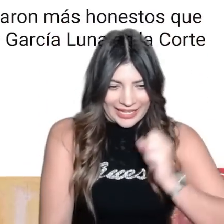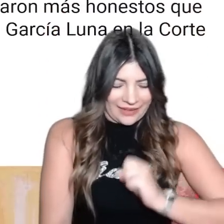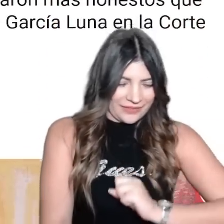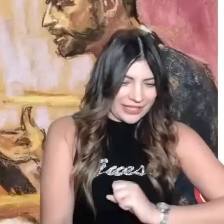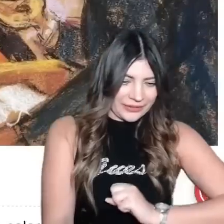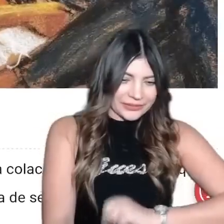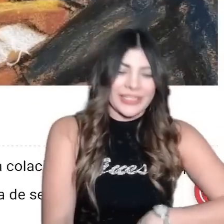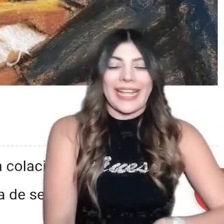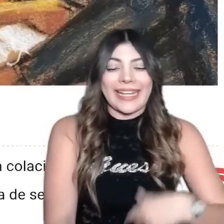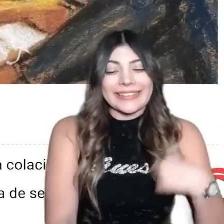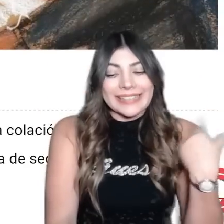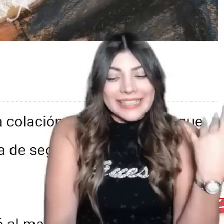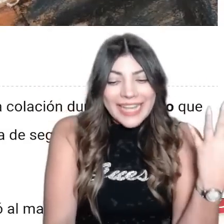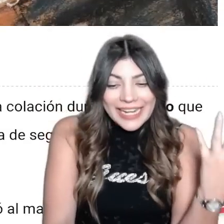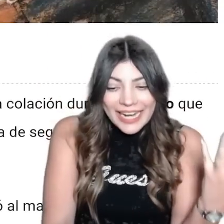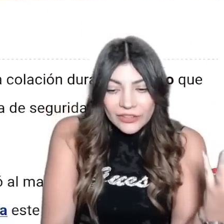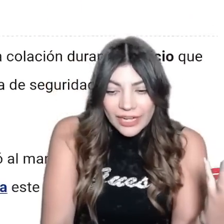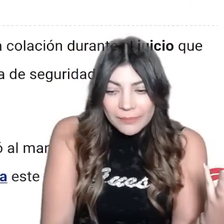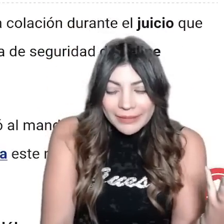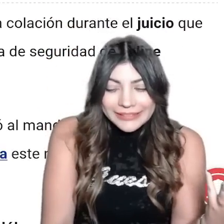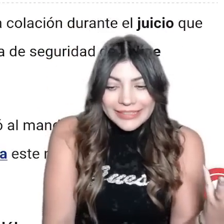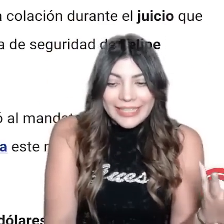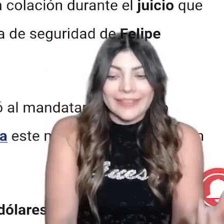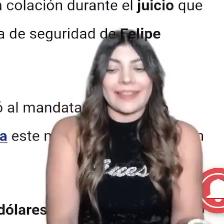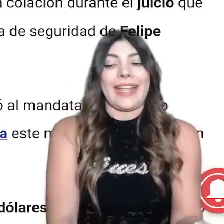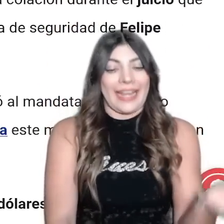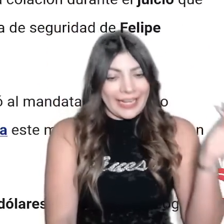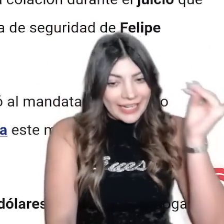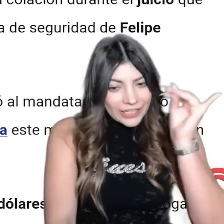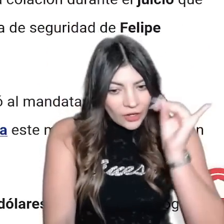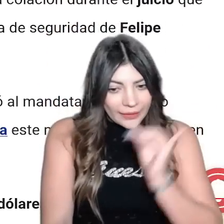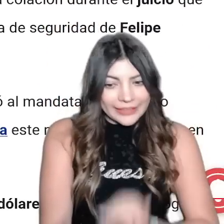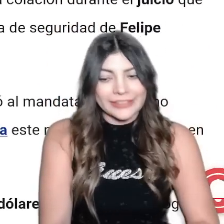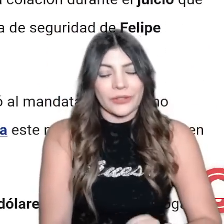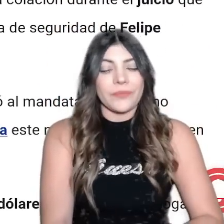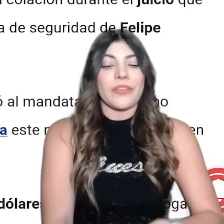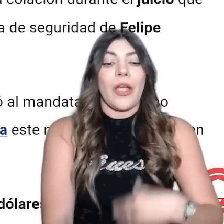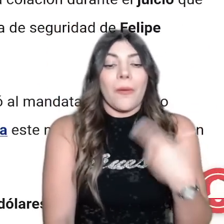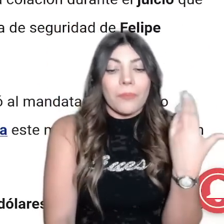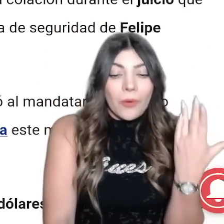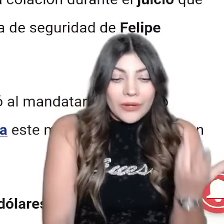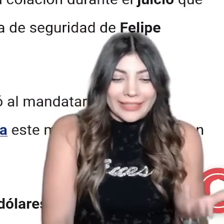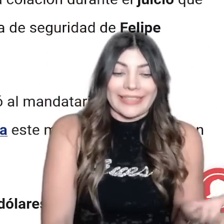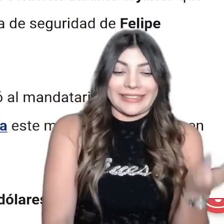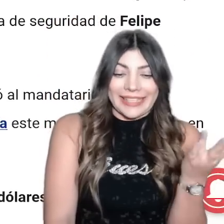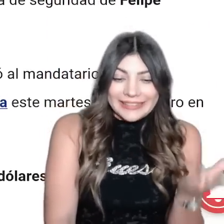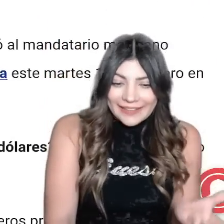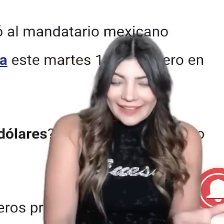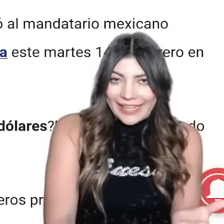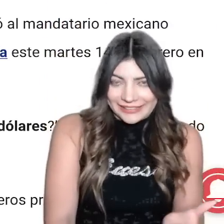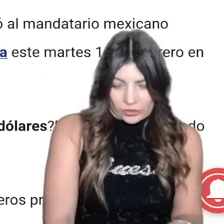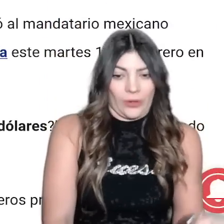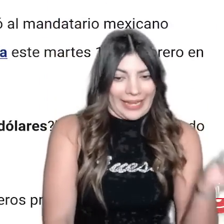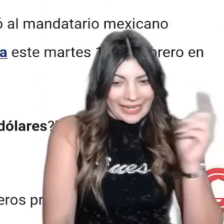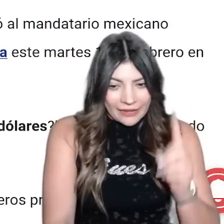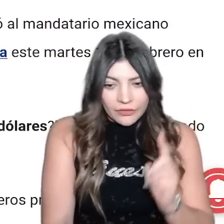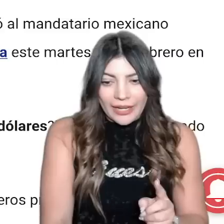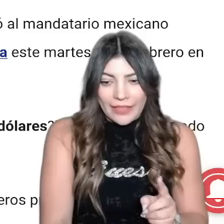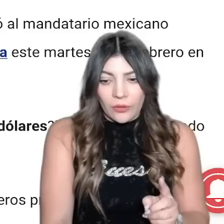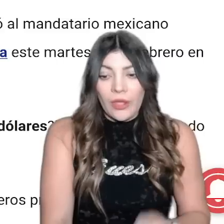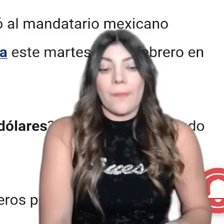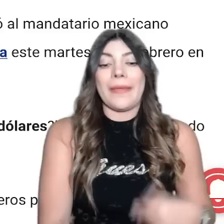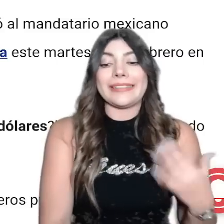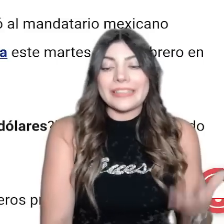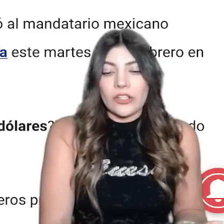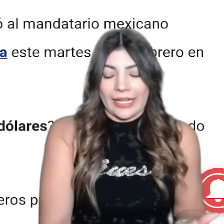Resulta, amigos, que señalaron al presidente en el juicio porque César de Castro, el